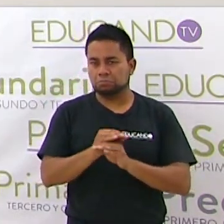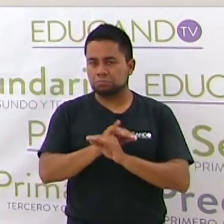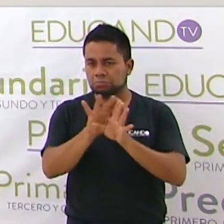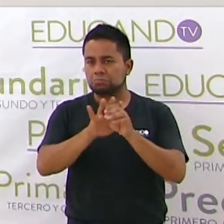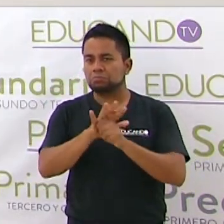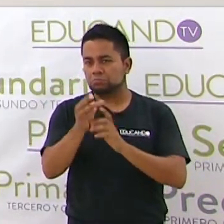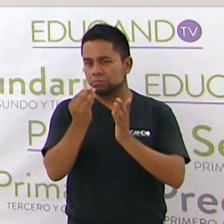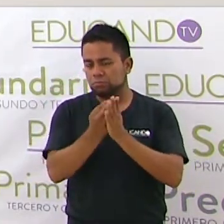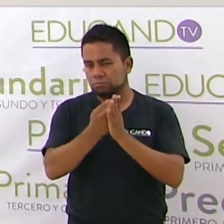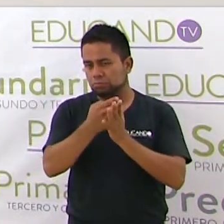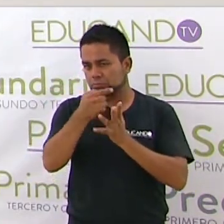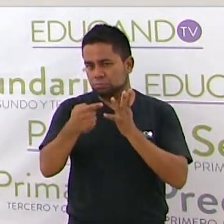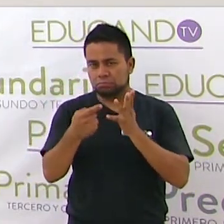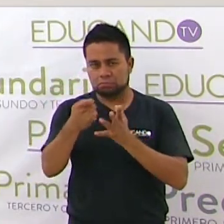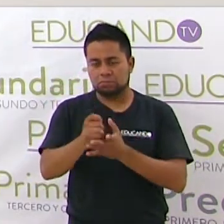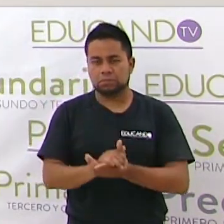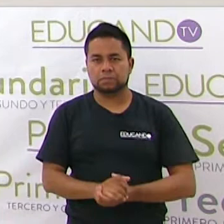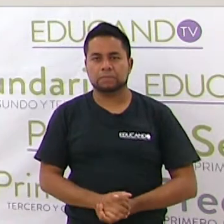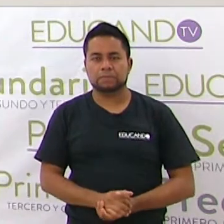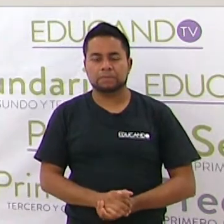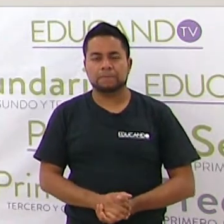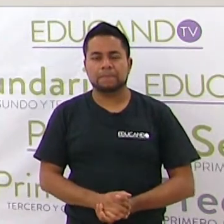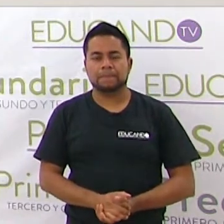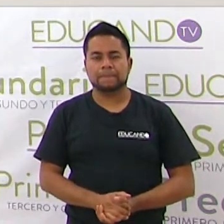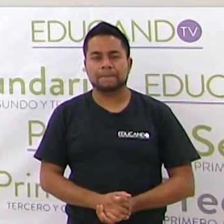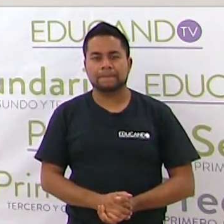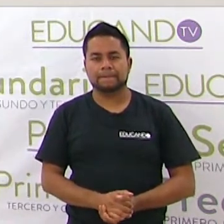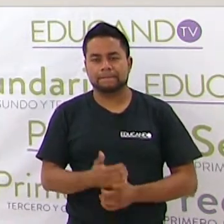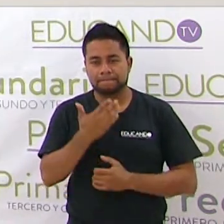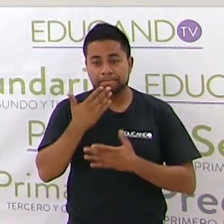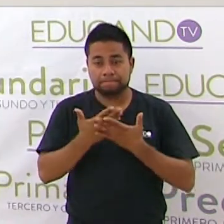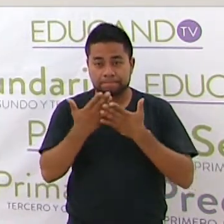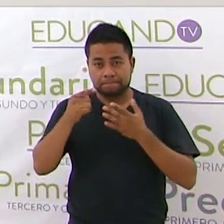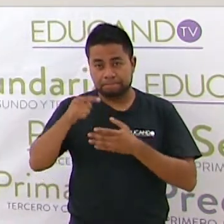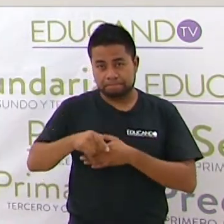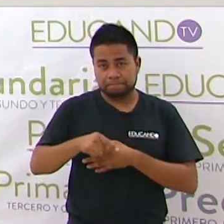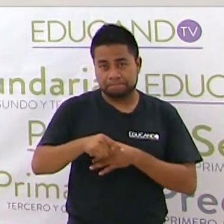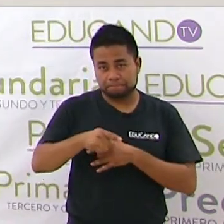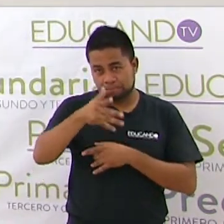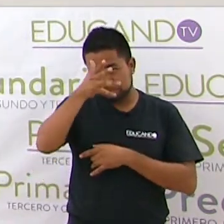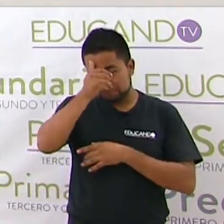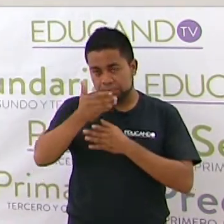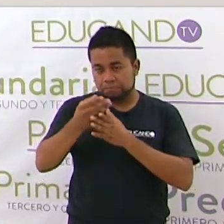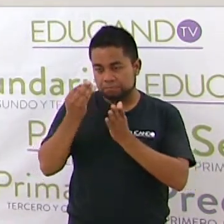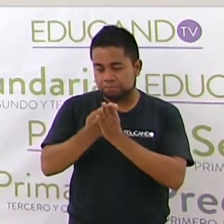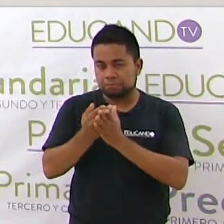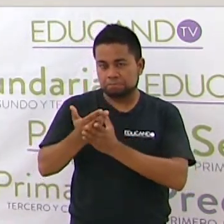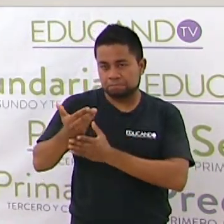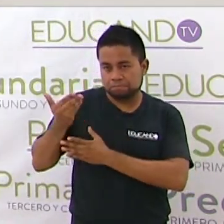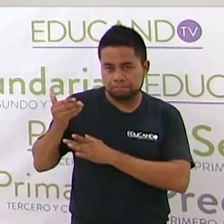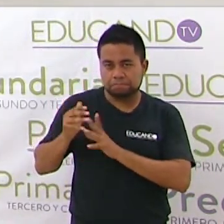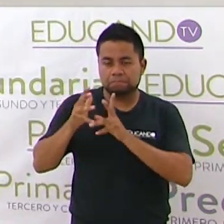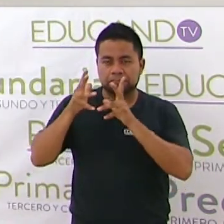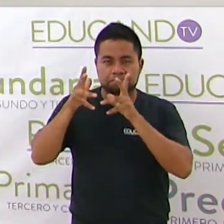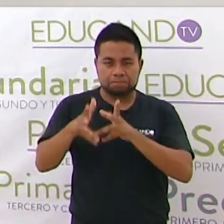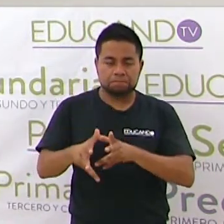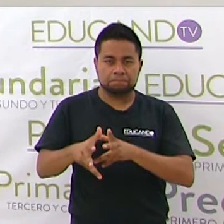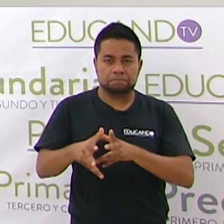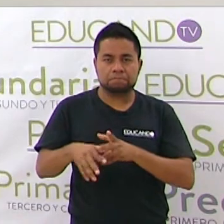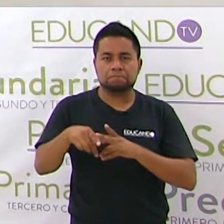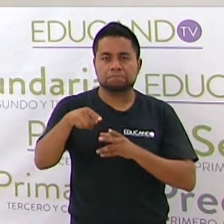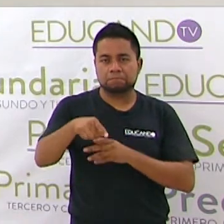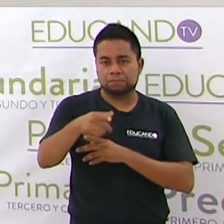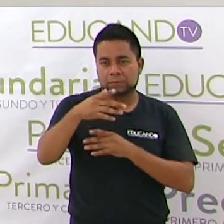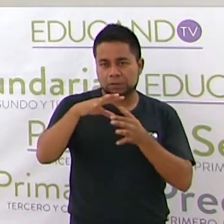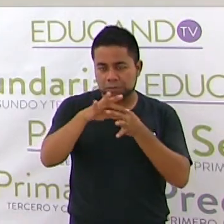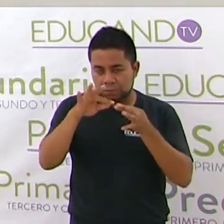tratar la clase. Bien, ya hemos recordado esa parte. Ahora vamos a recordar también que en unas sesiones anteriores, niños y niños, estuvimos viendo cómo